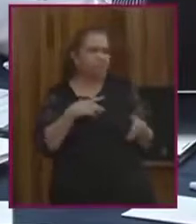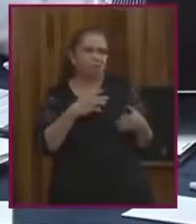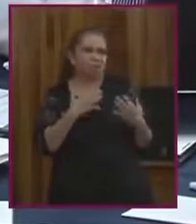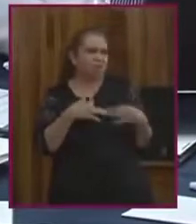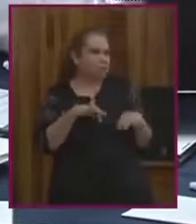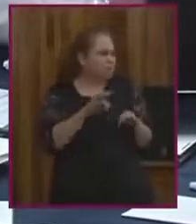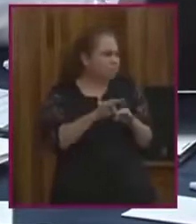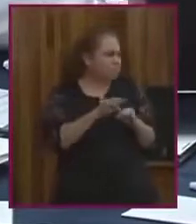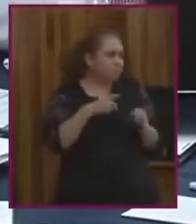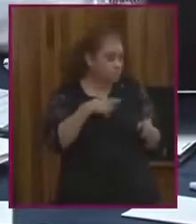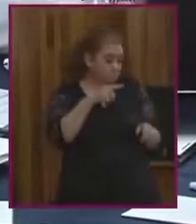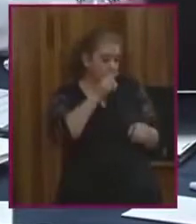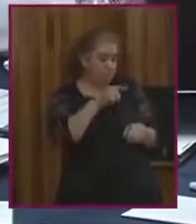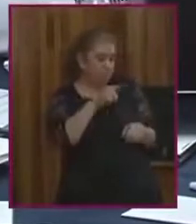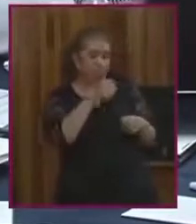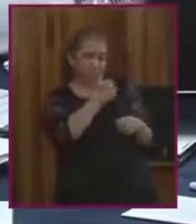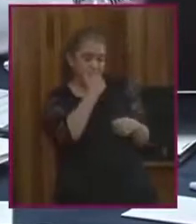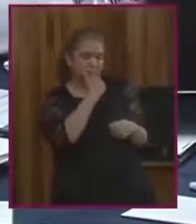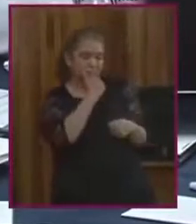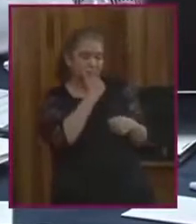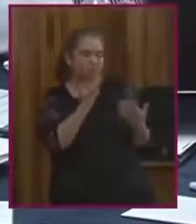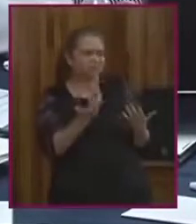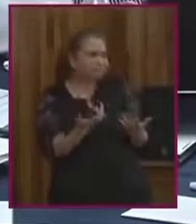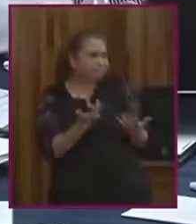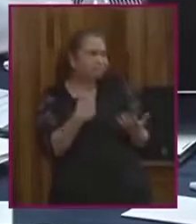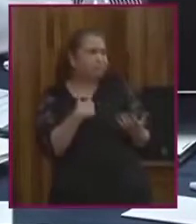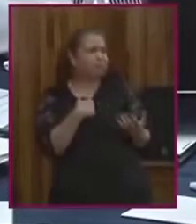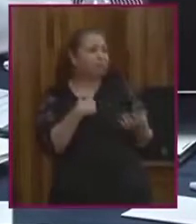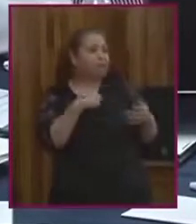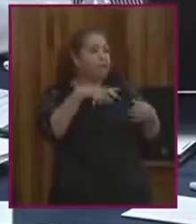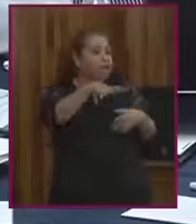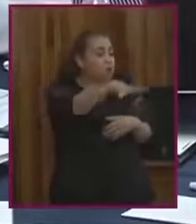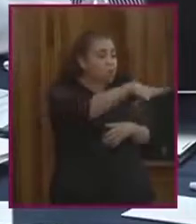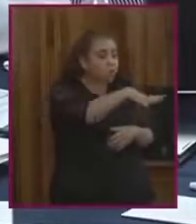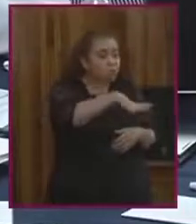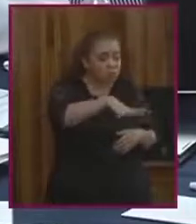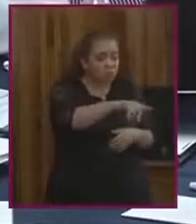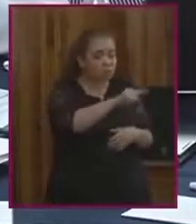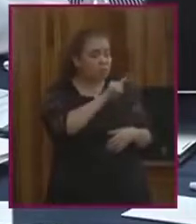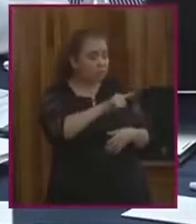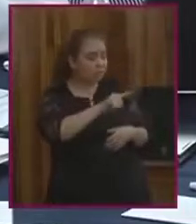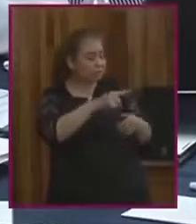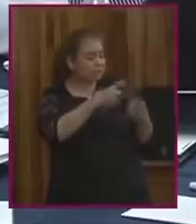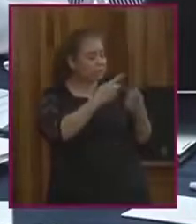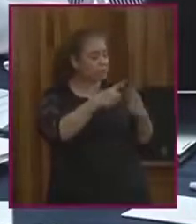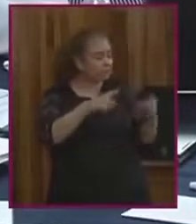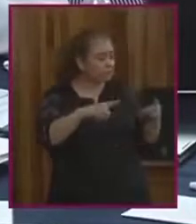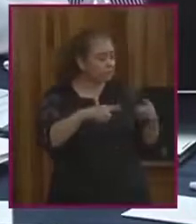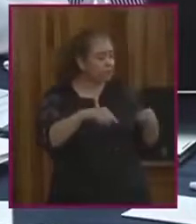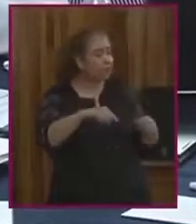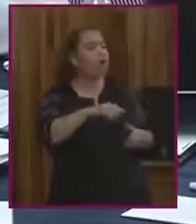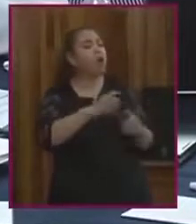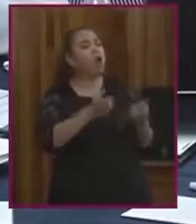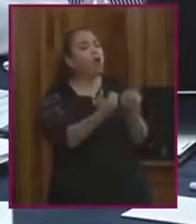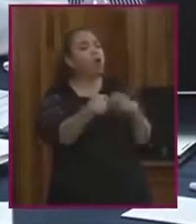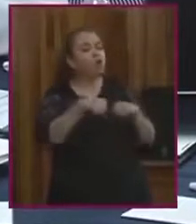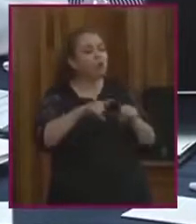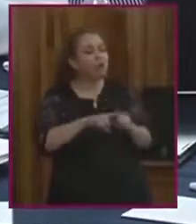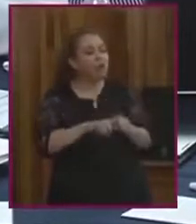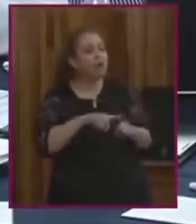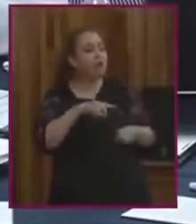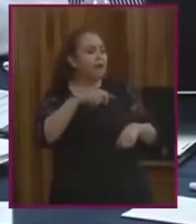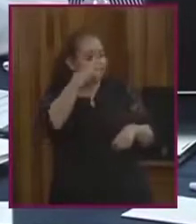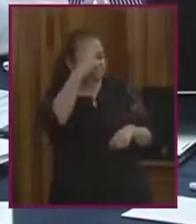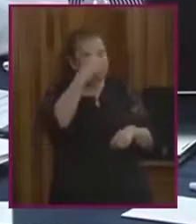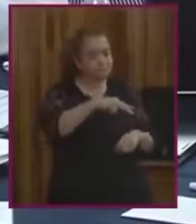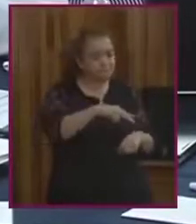para nuestros estudiantes, justamente para esos contextos en los que se desenvuelve la sociedad mexicana. Se